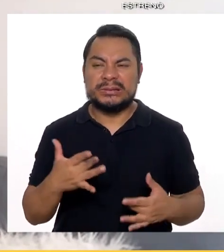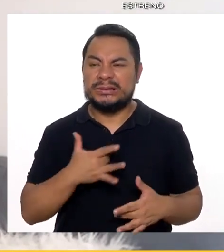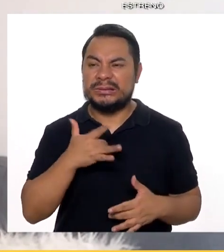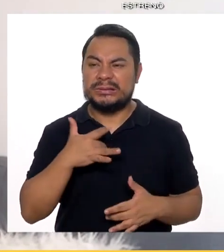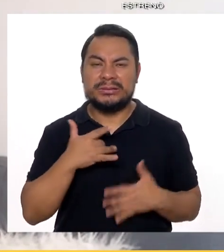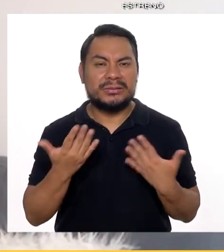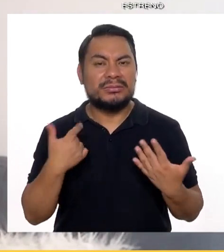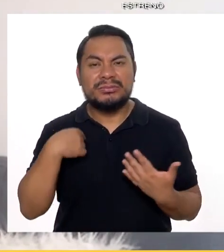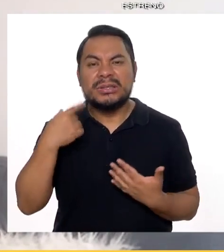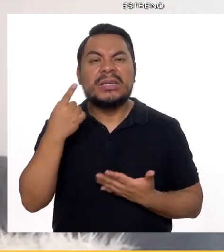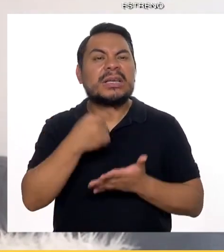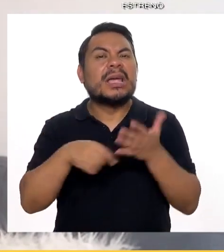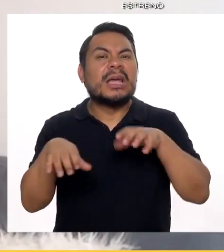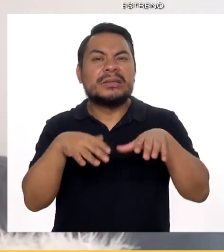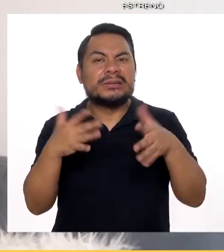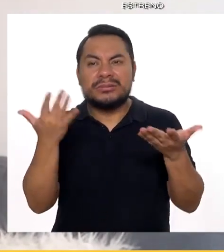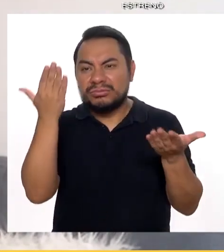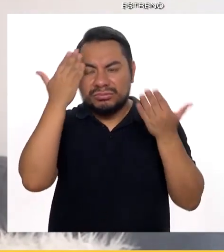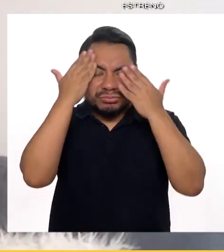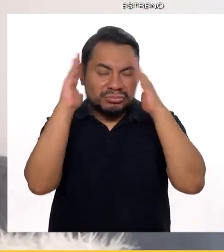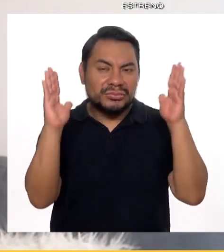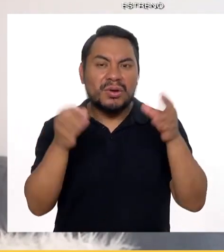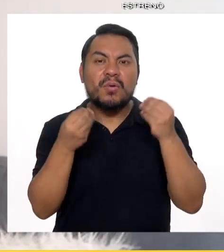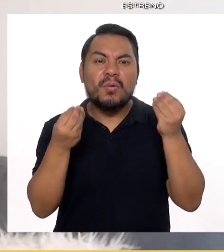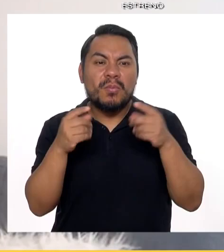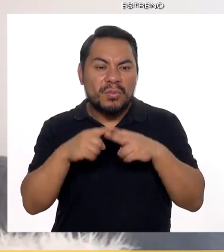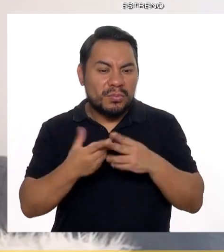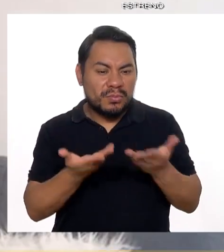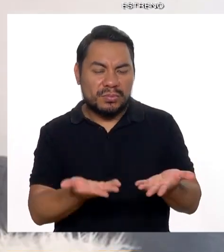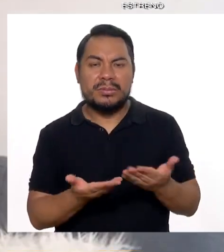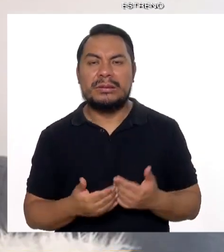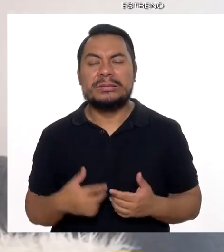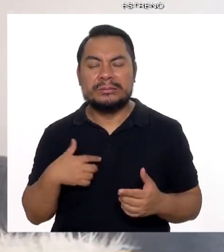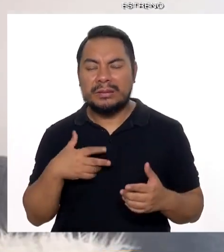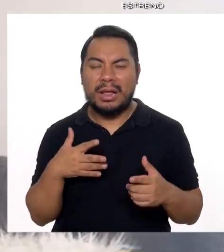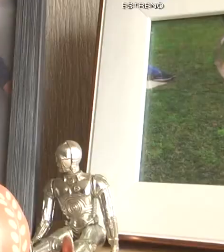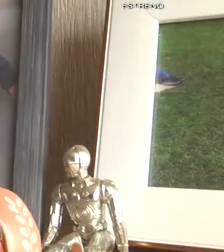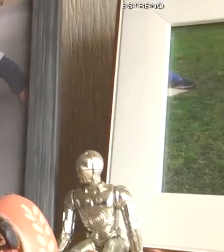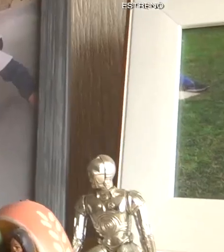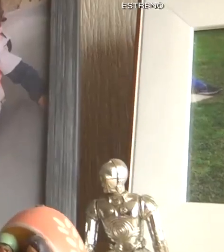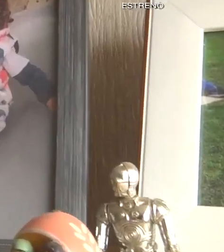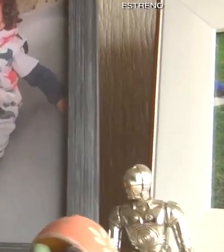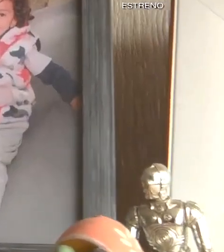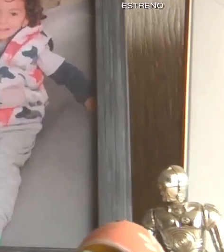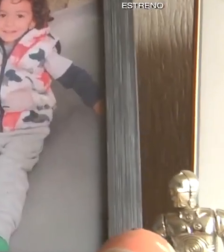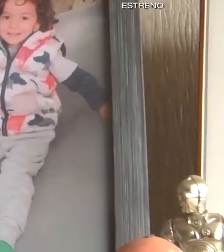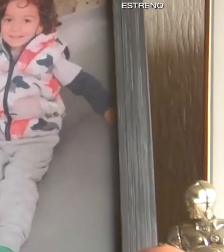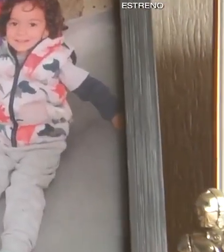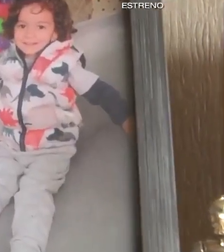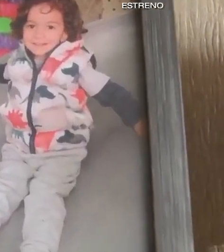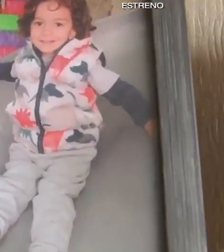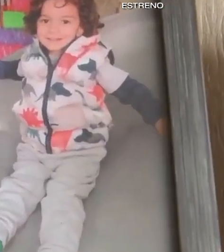esta sensación de no saber qué hacer ni por dónde comenzar y te trabas.